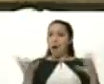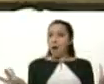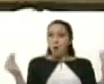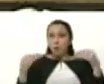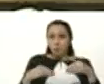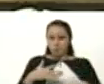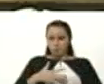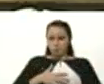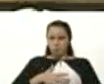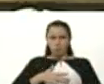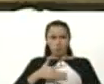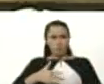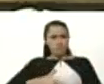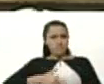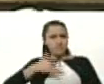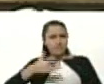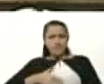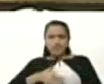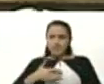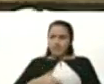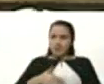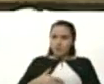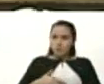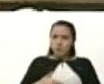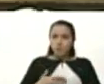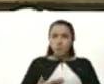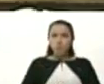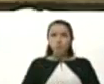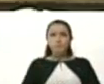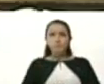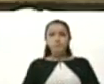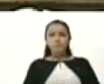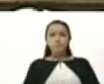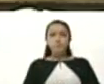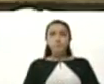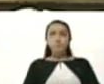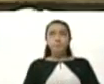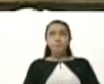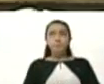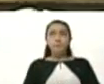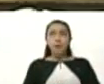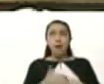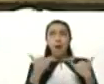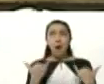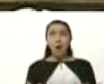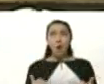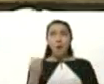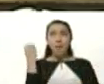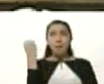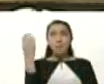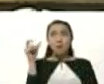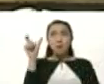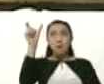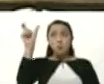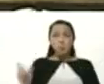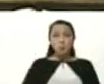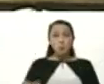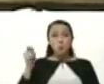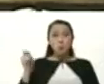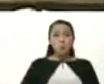¿me siento? Sí, se puede sentar. Voy a dejar en el derecho de palabra al diputado Javier